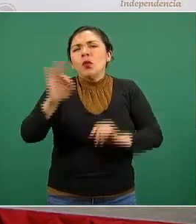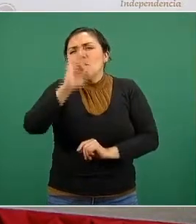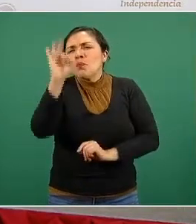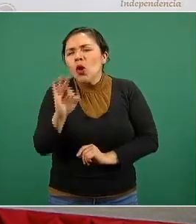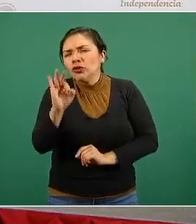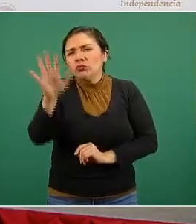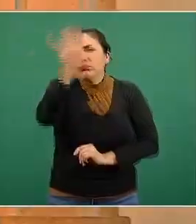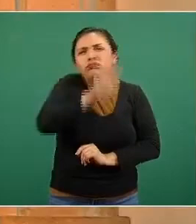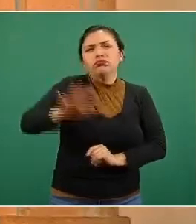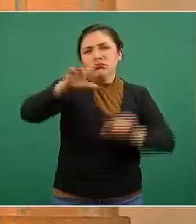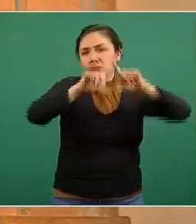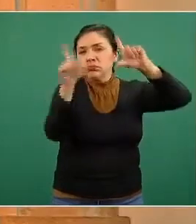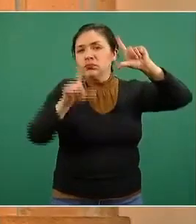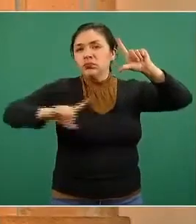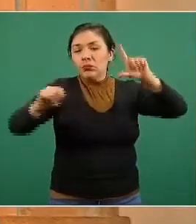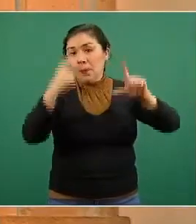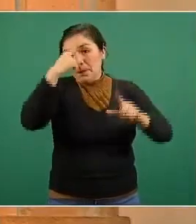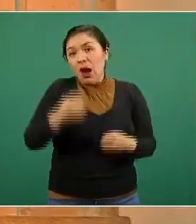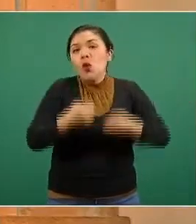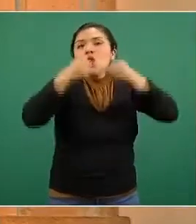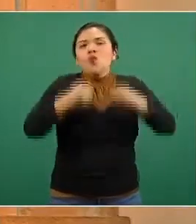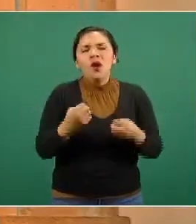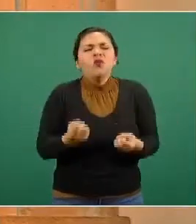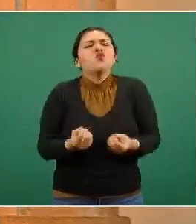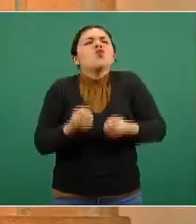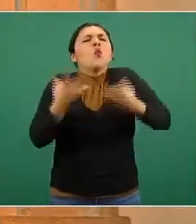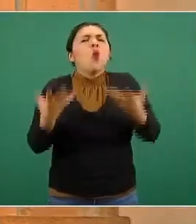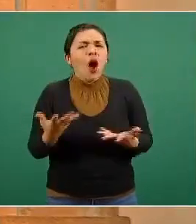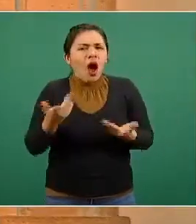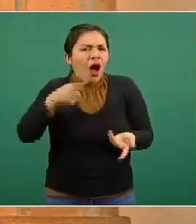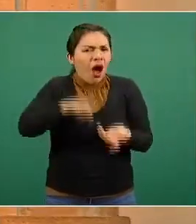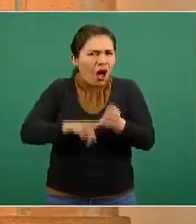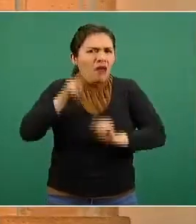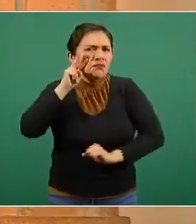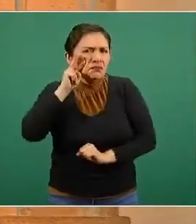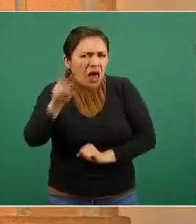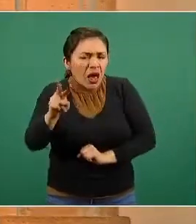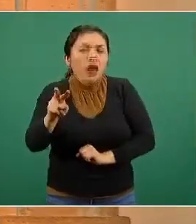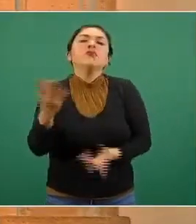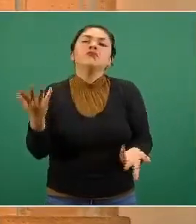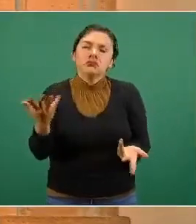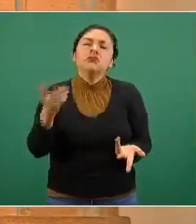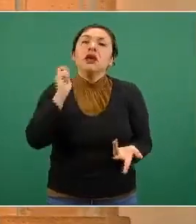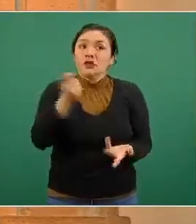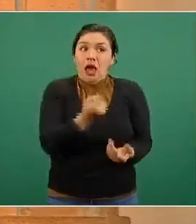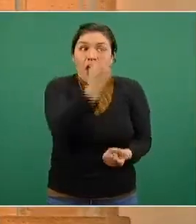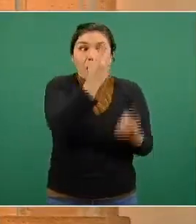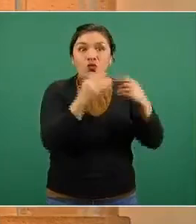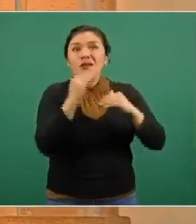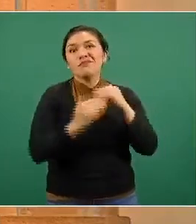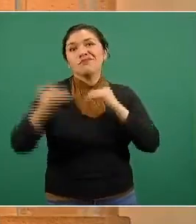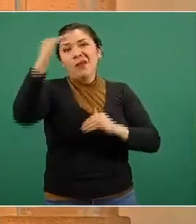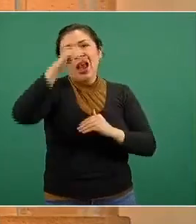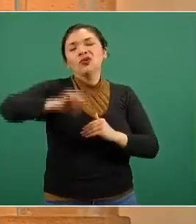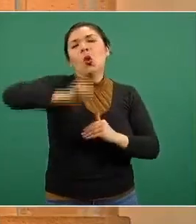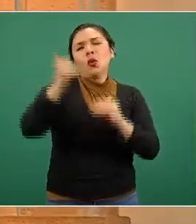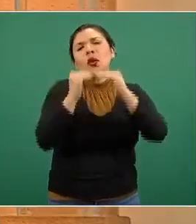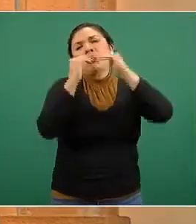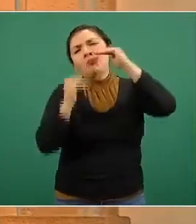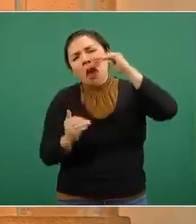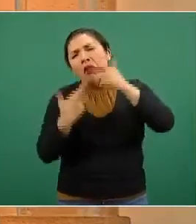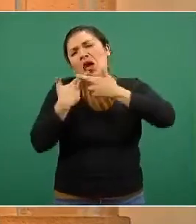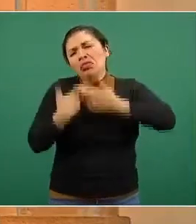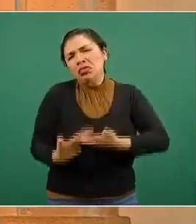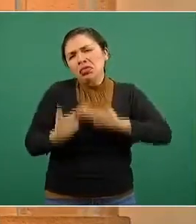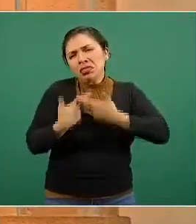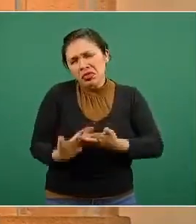porcentaje de ocupación a nivel nacional de las 32 entidades federativas, dado que algunas tienen más, algunas tienen menos,